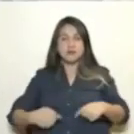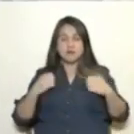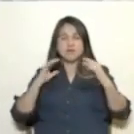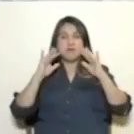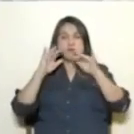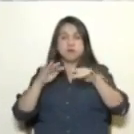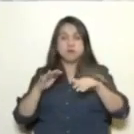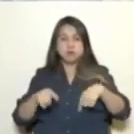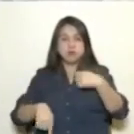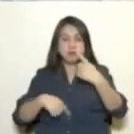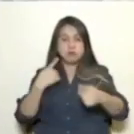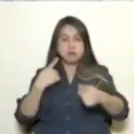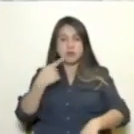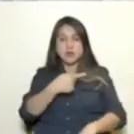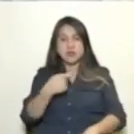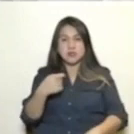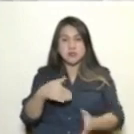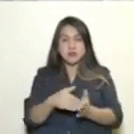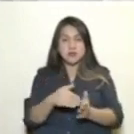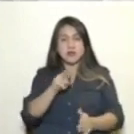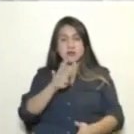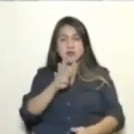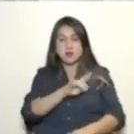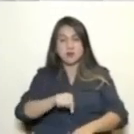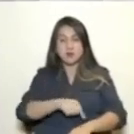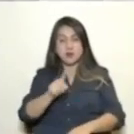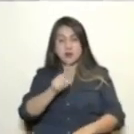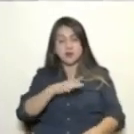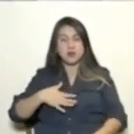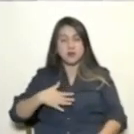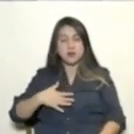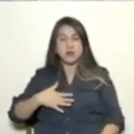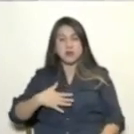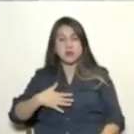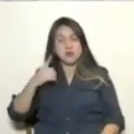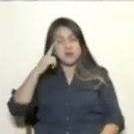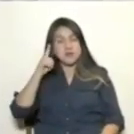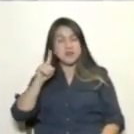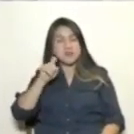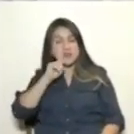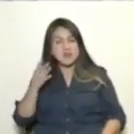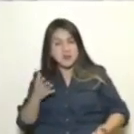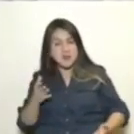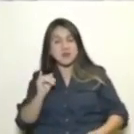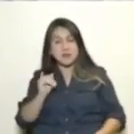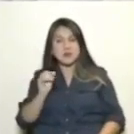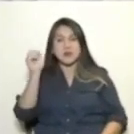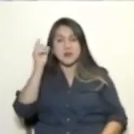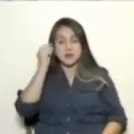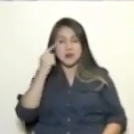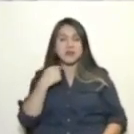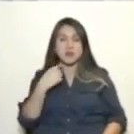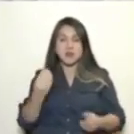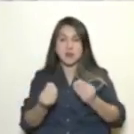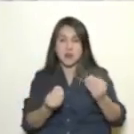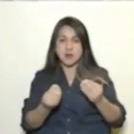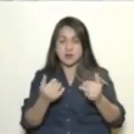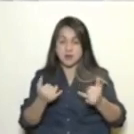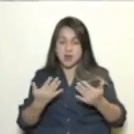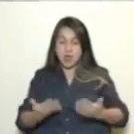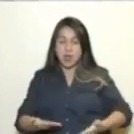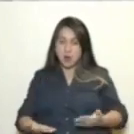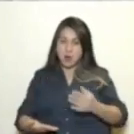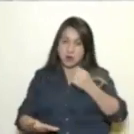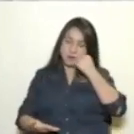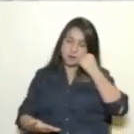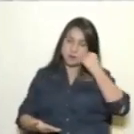automáticamente y usted va a tener 100.000 en 24 horas. No quiero pensar lo que eso implica. Uh-huh. Y sí, entiendo perfectamente lo que pasa. Ahora,